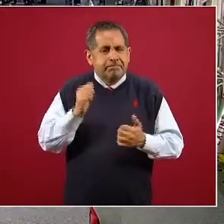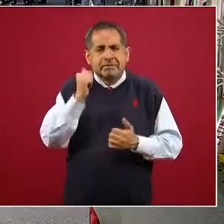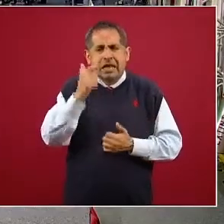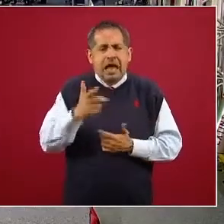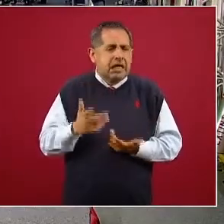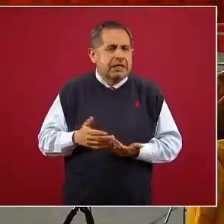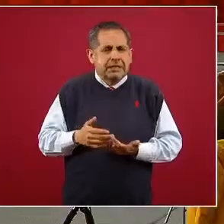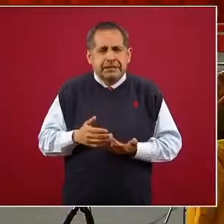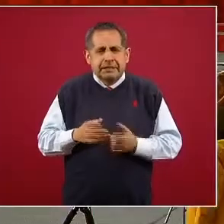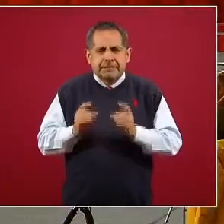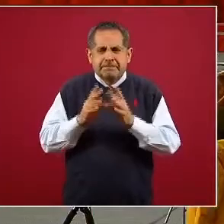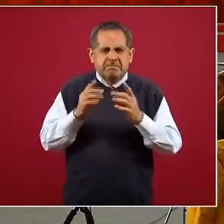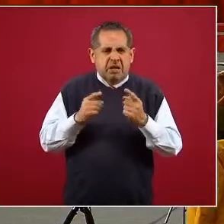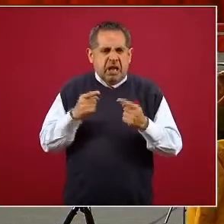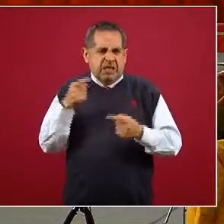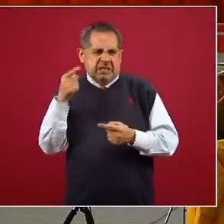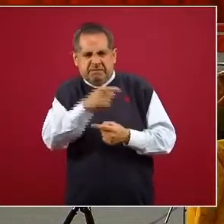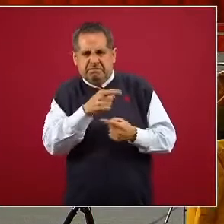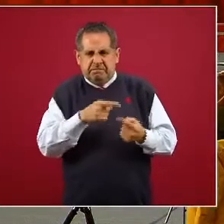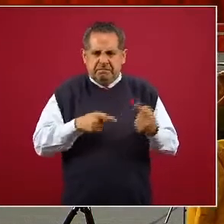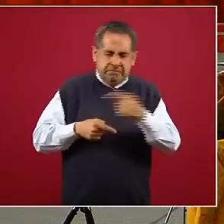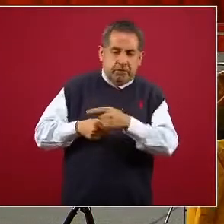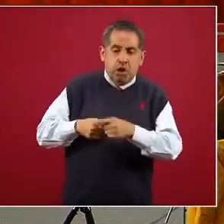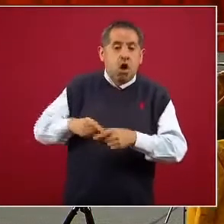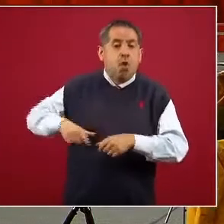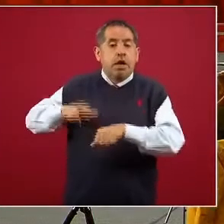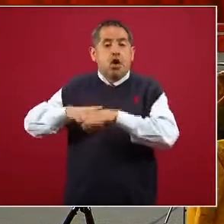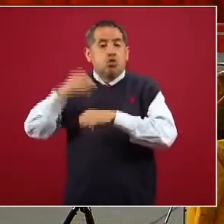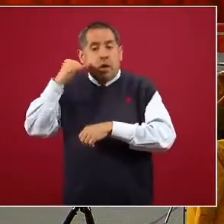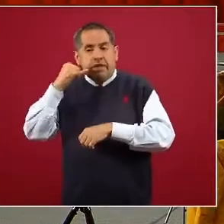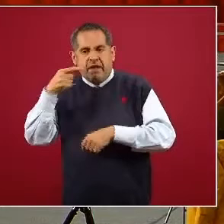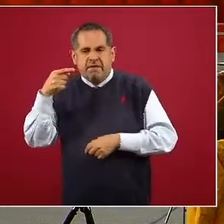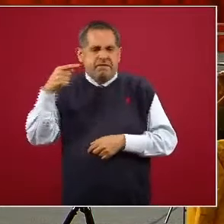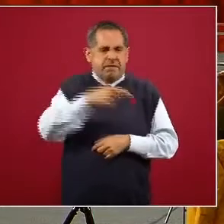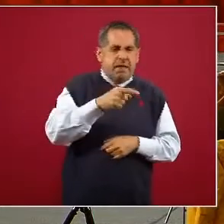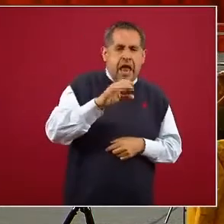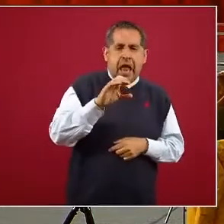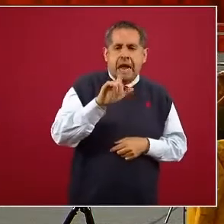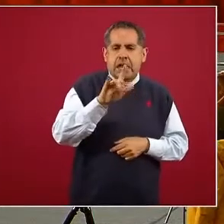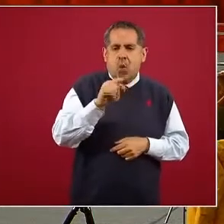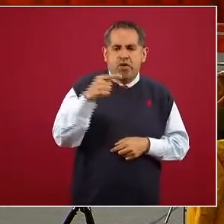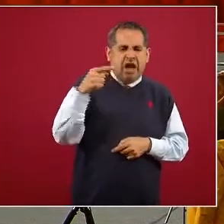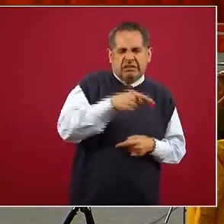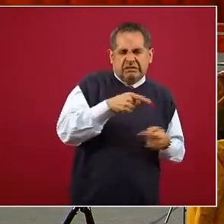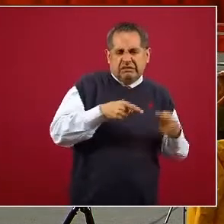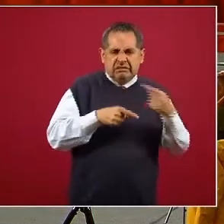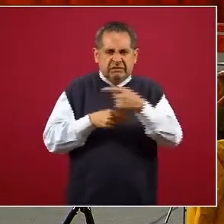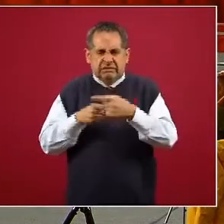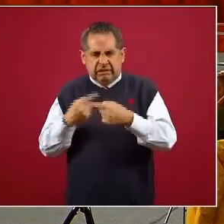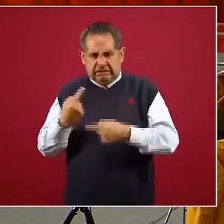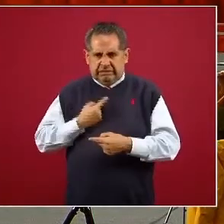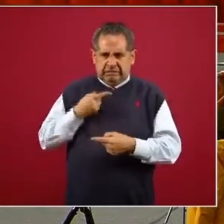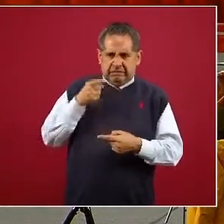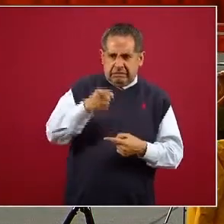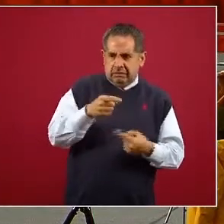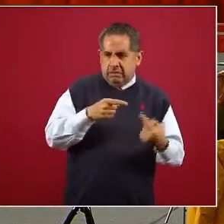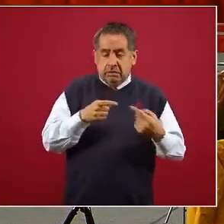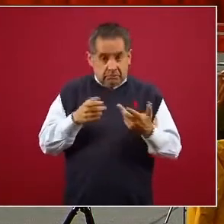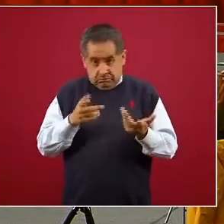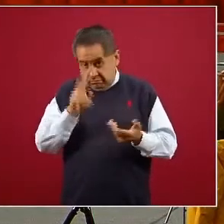algunos eventuales señalamientos entre el gobernador de Yucatán y la jefa de gobierno, Claudia Sheinbaum. Me gustaría saber si esto es